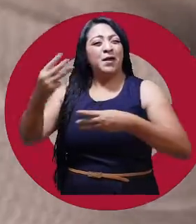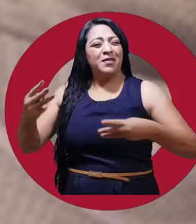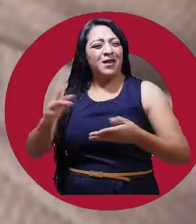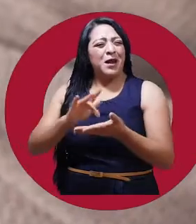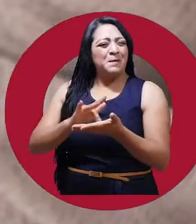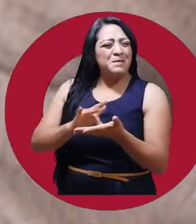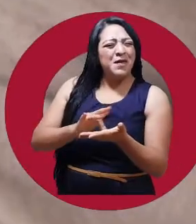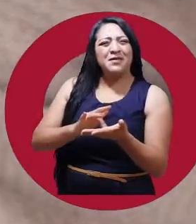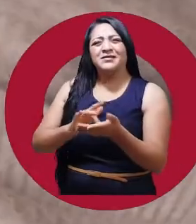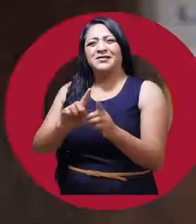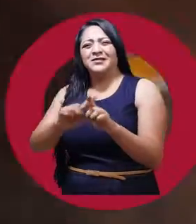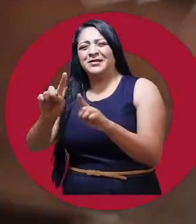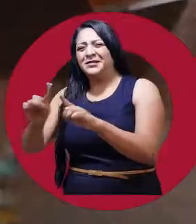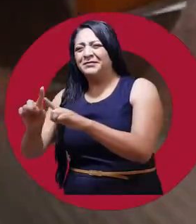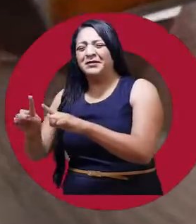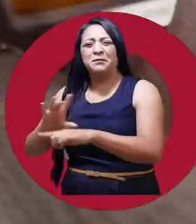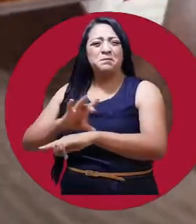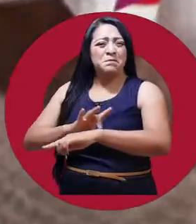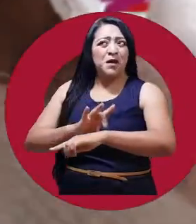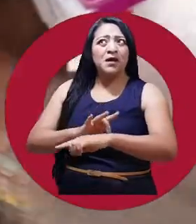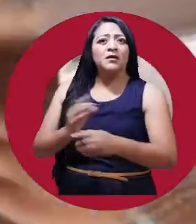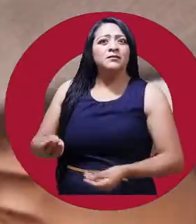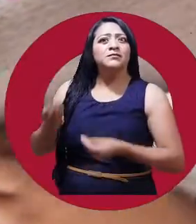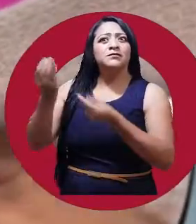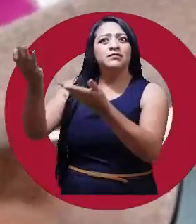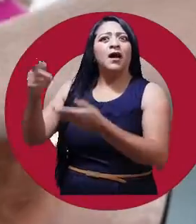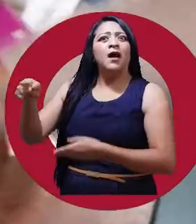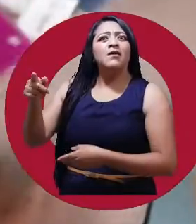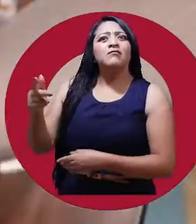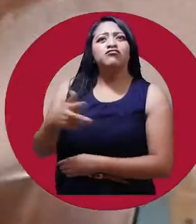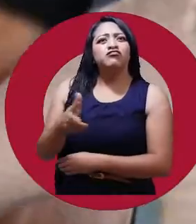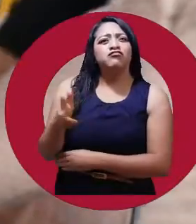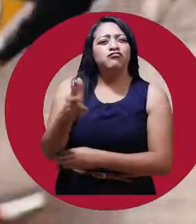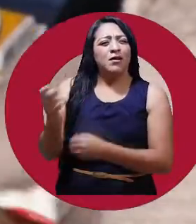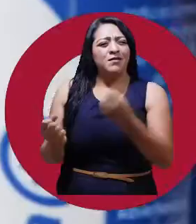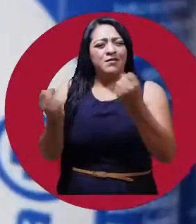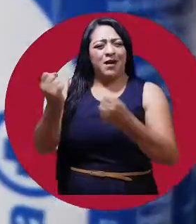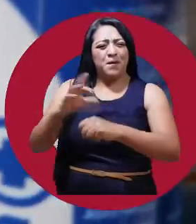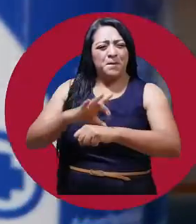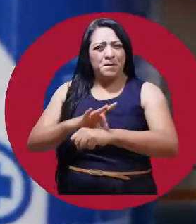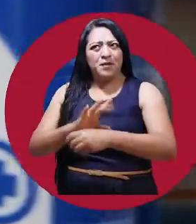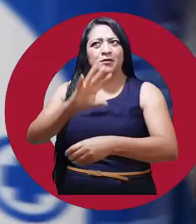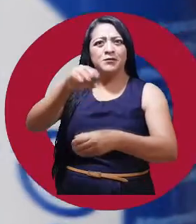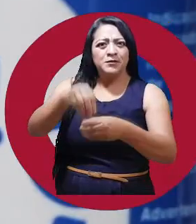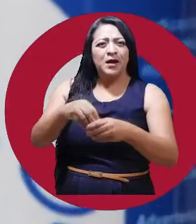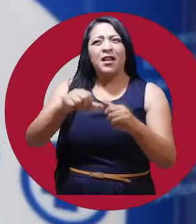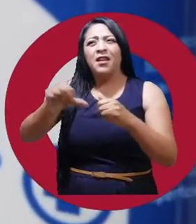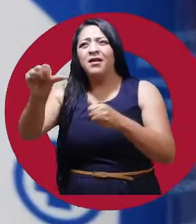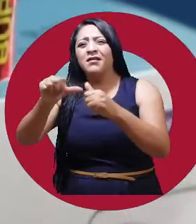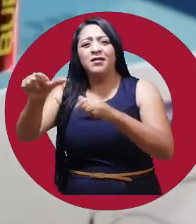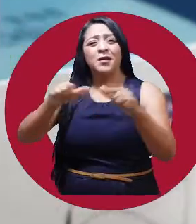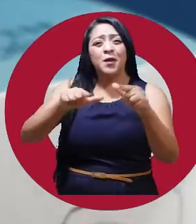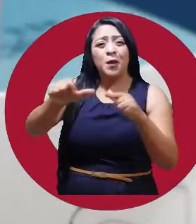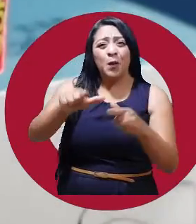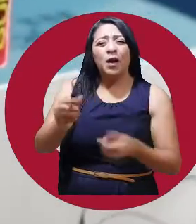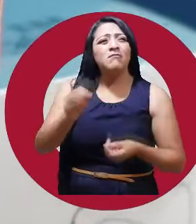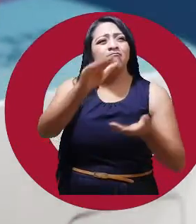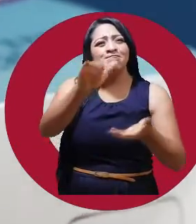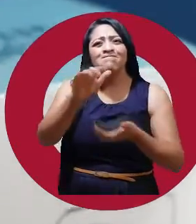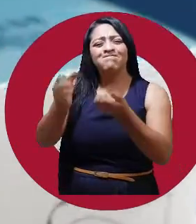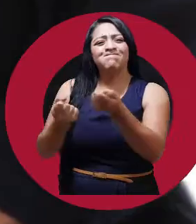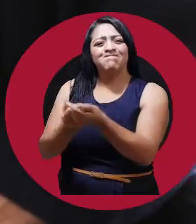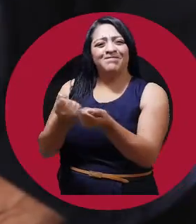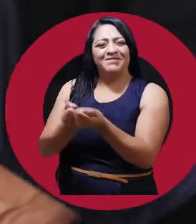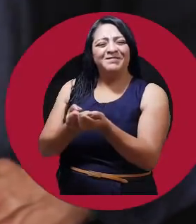médica móvil del municipio de Otavalo, mismos que coordinadamente serán entregados a quienes más lo necesitan de manera gratuita y en los sectores más lejanos del